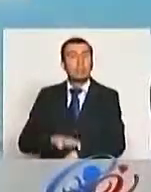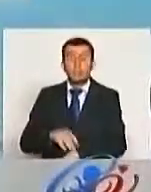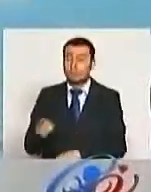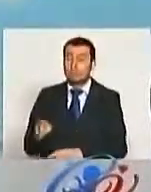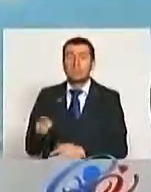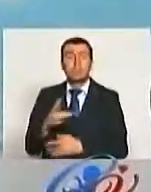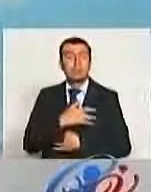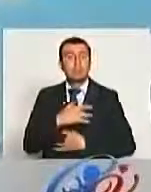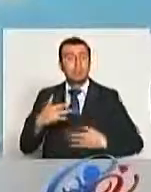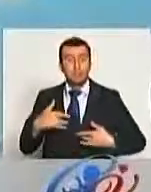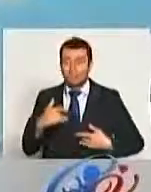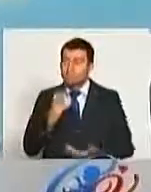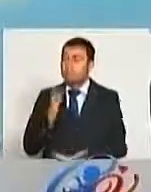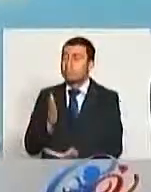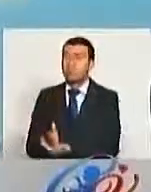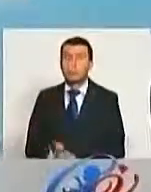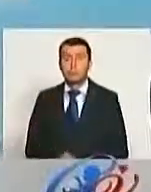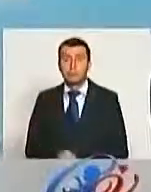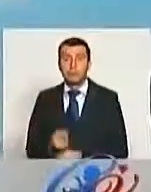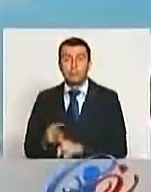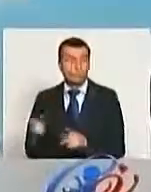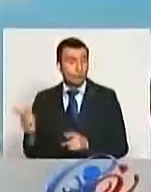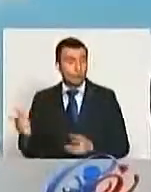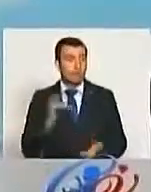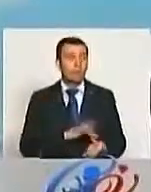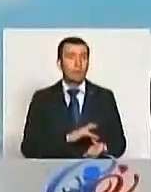realidad falló el sistema.